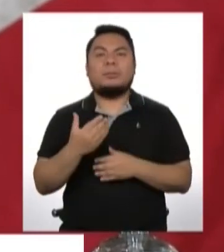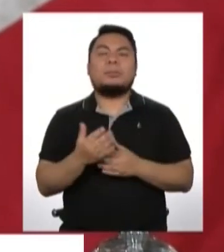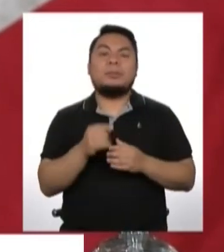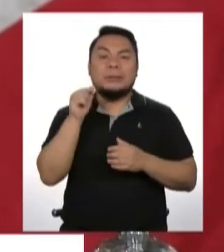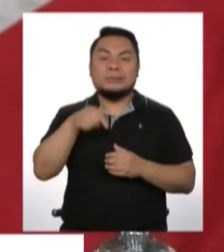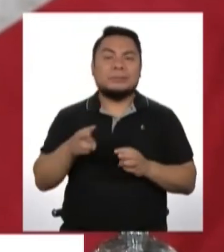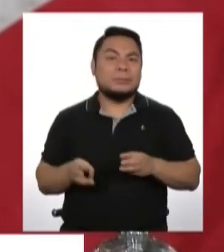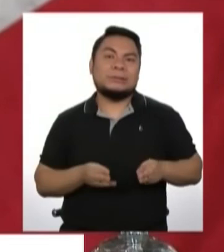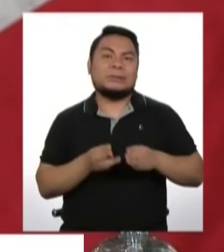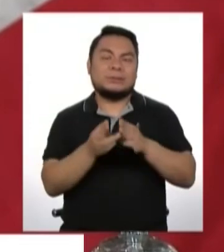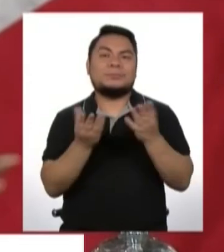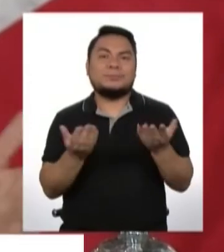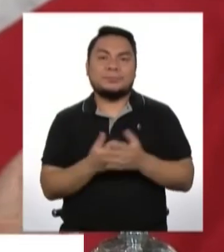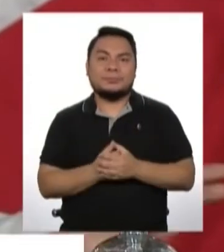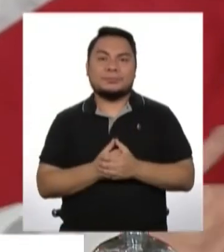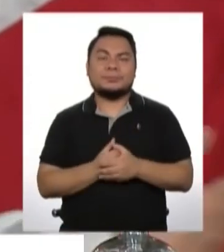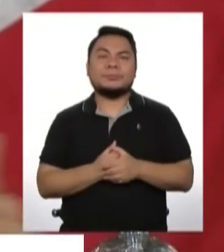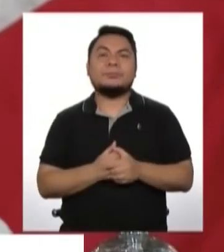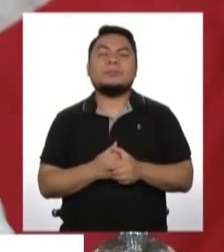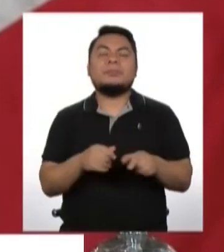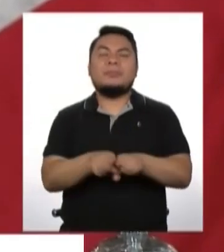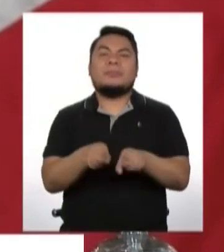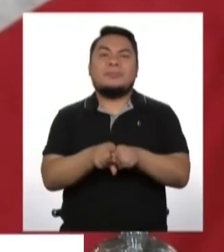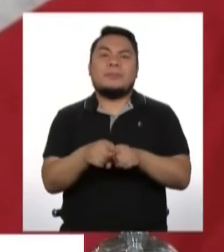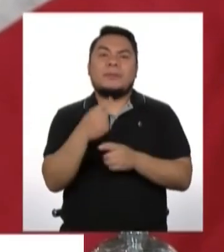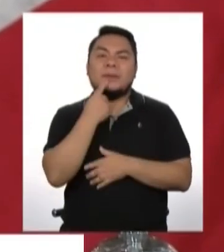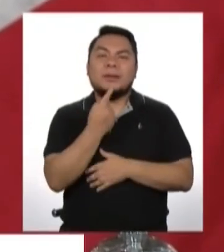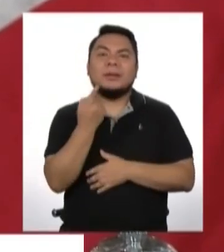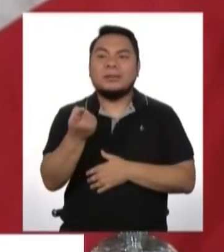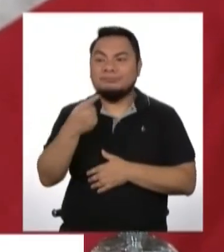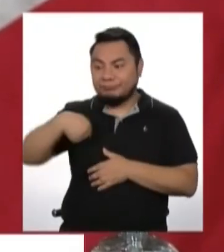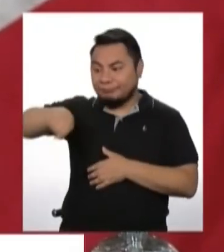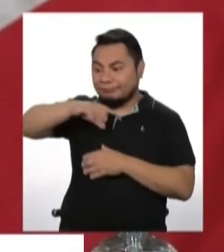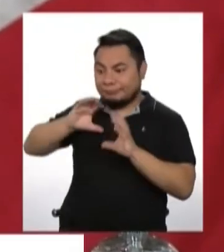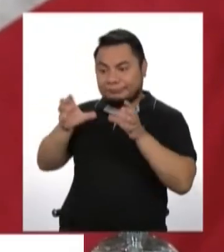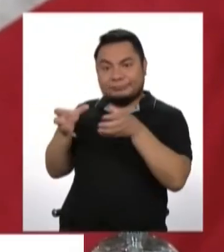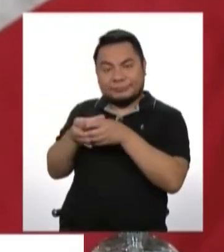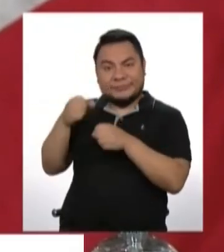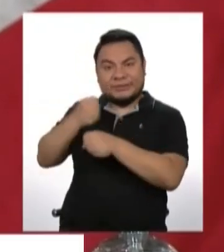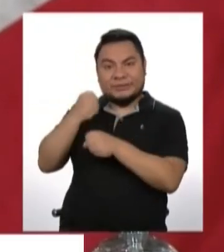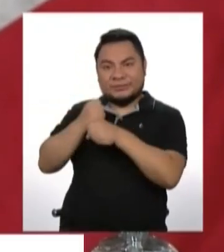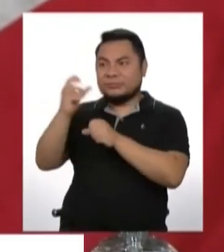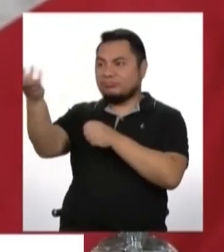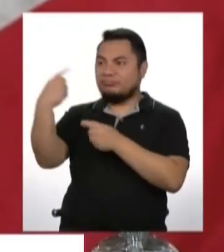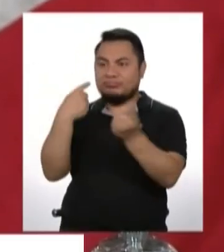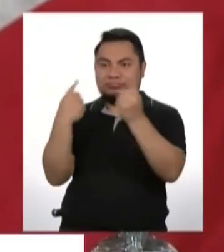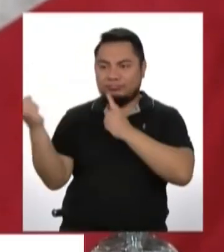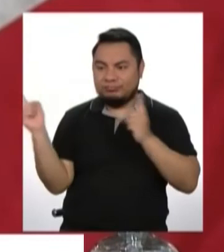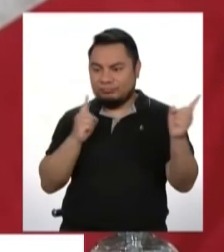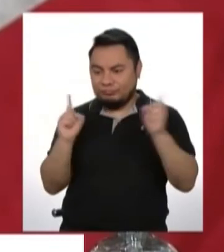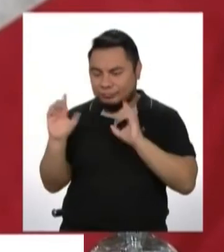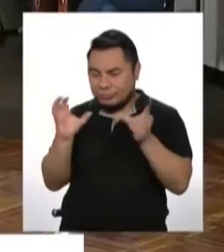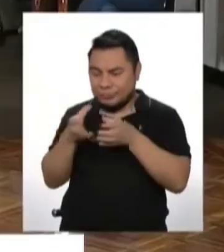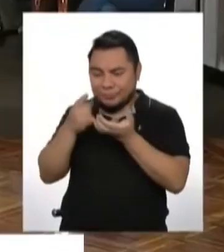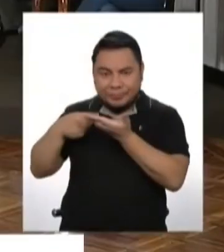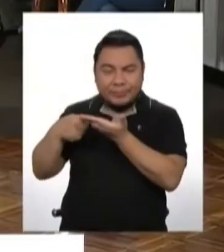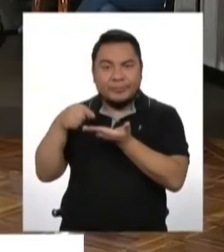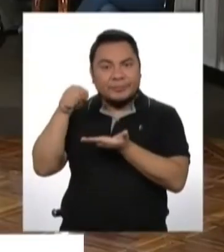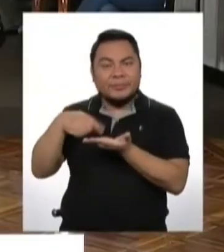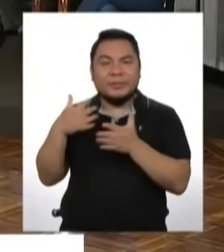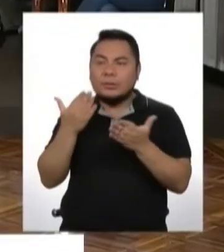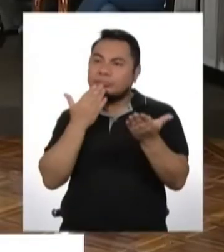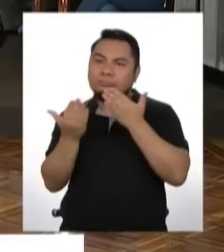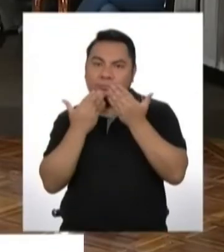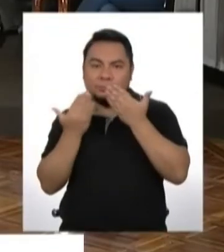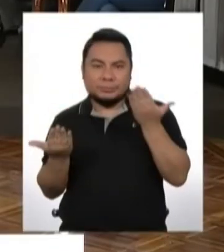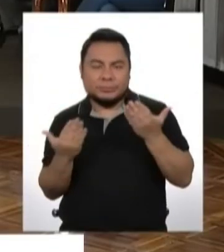esta manera, incluso estamos, la comisión multisectorial estaba en